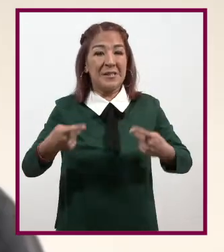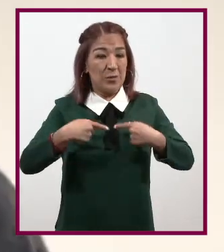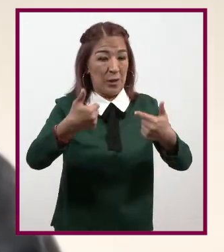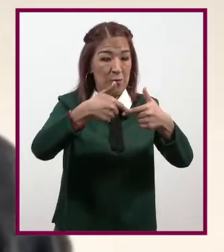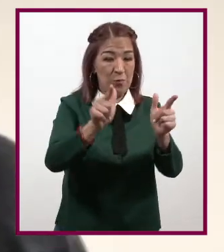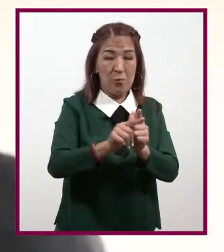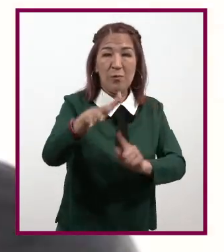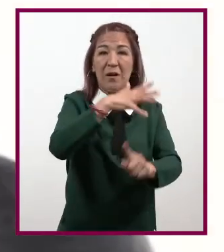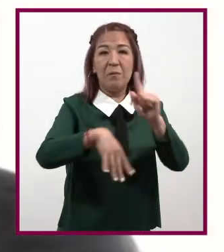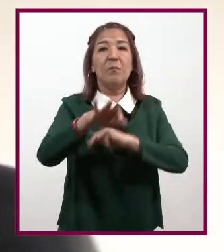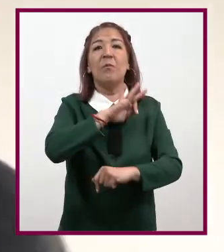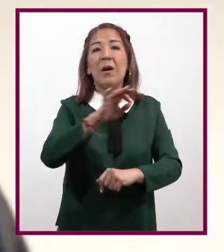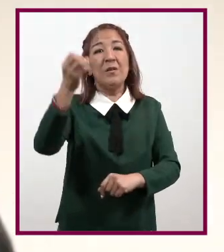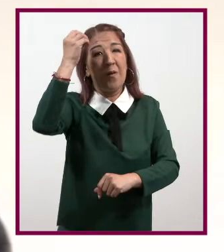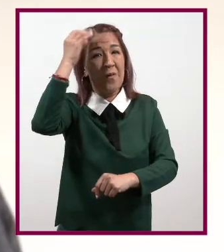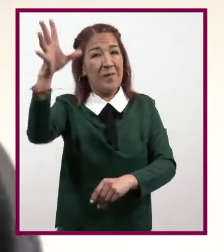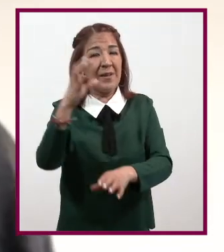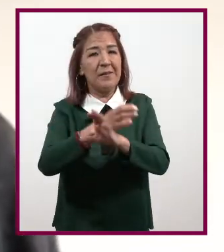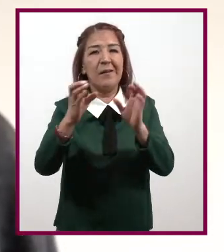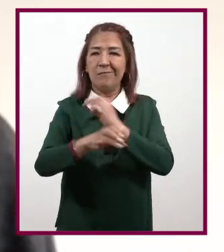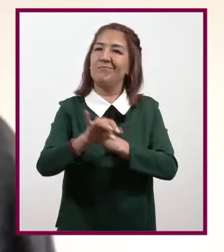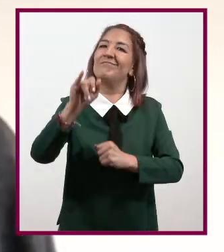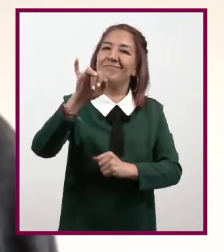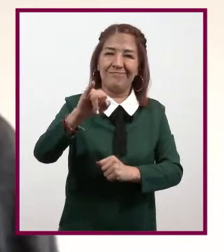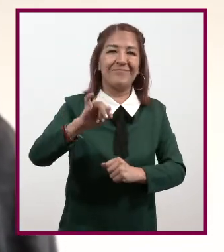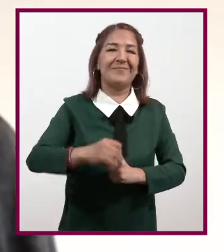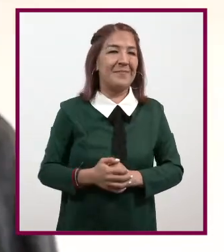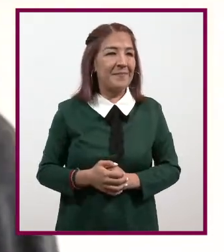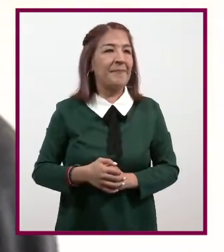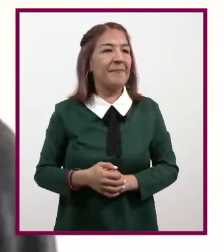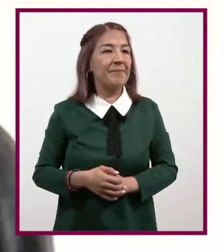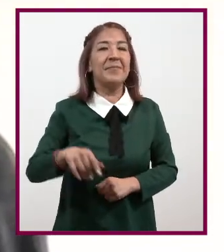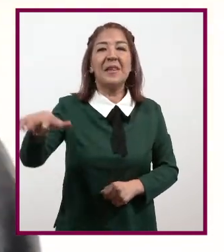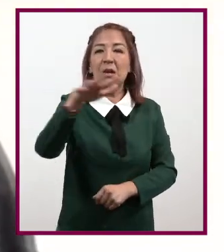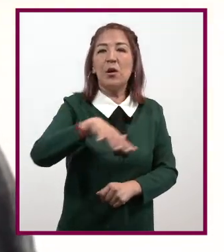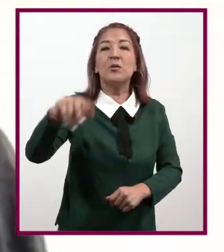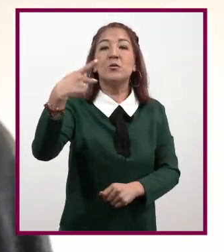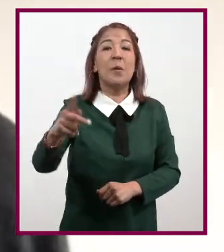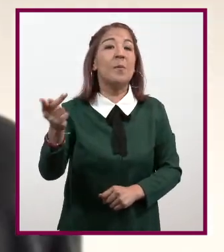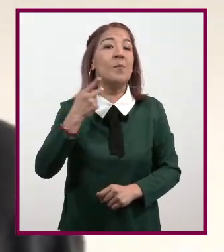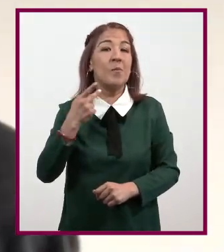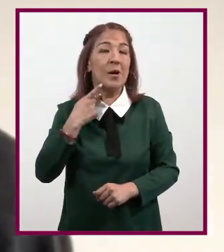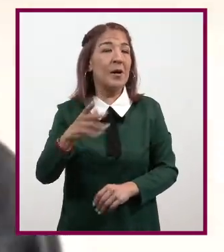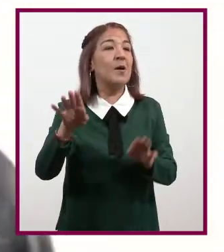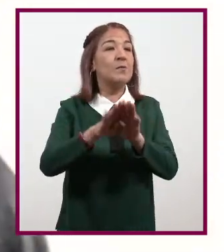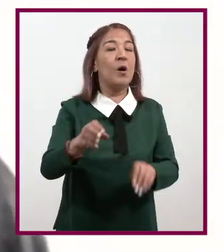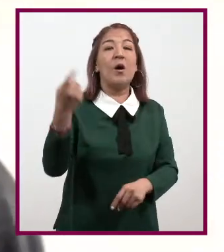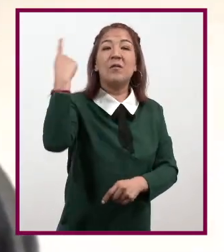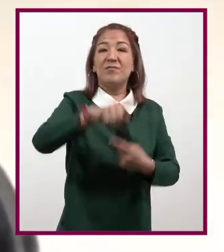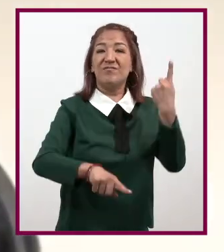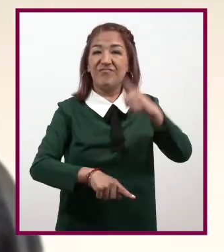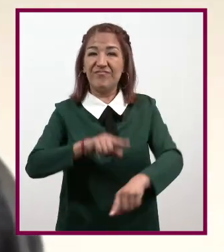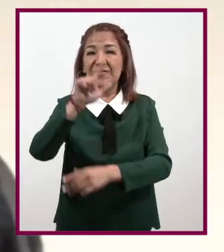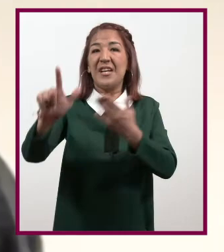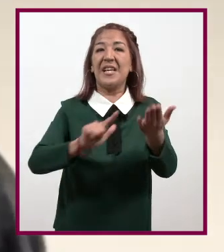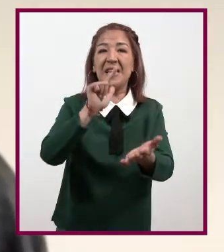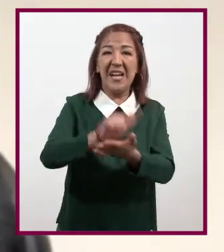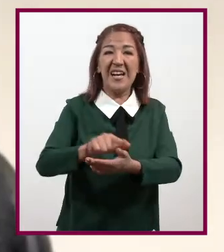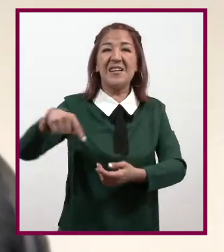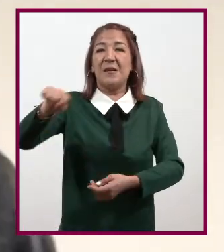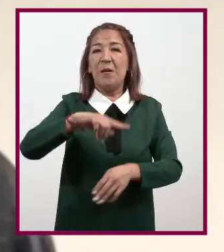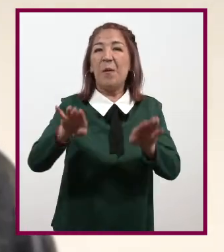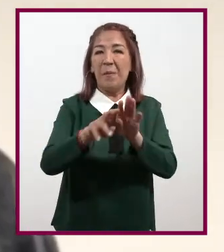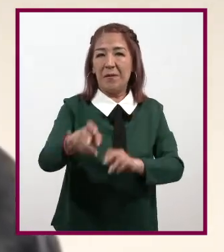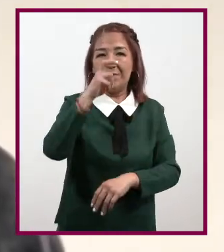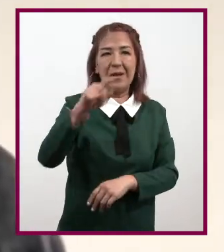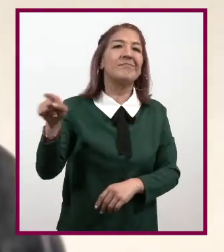Sí, en definitiva, totalmente. Y de hecho creo que gran parte de las estructuras políticas o de los órdenes y las leyes que nos activan tienen que ver con